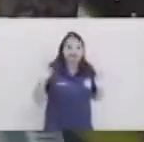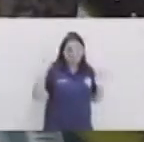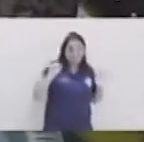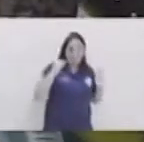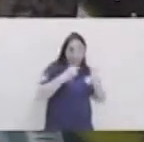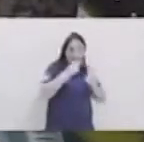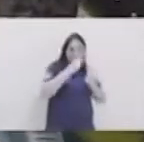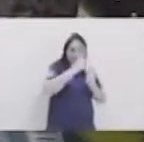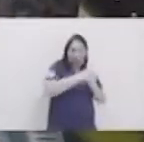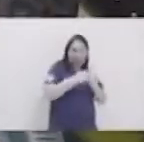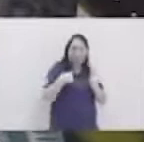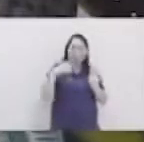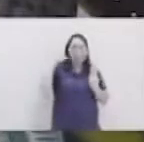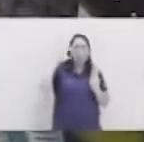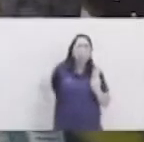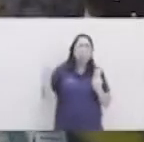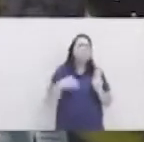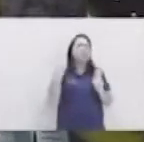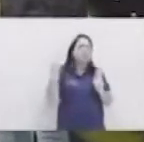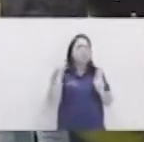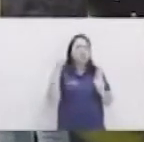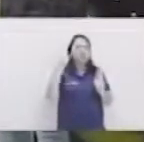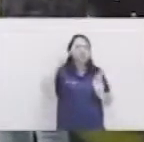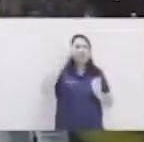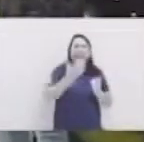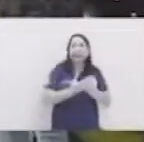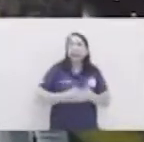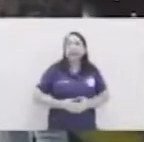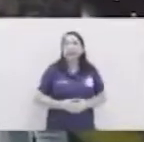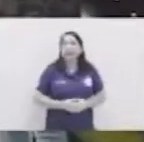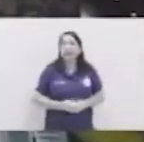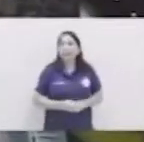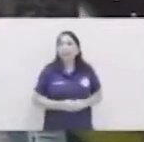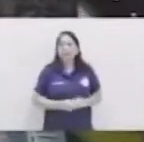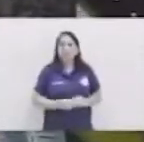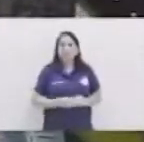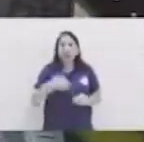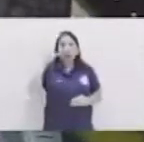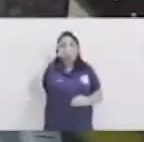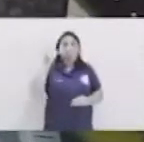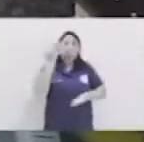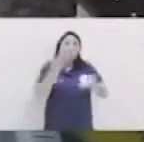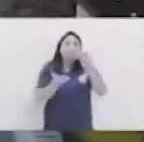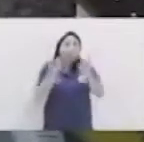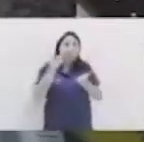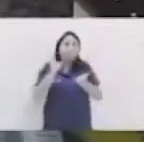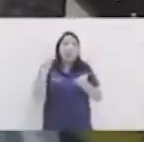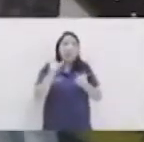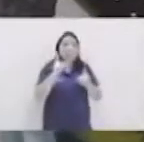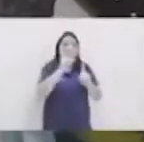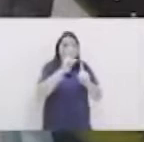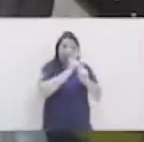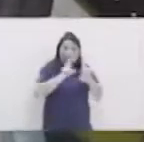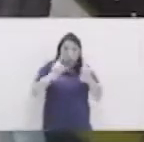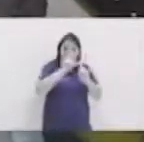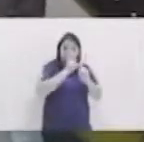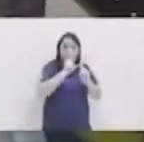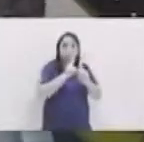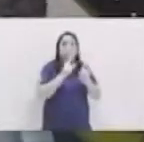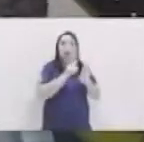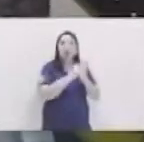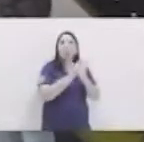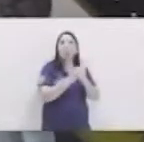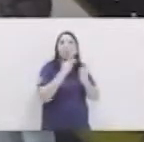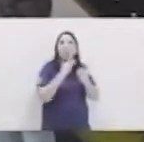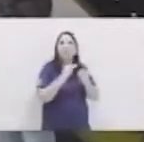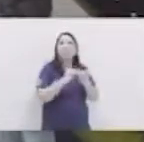anónimas? Bueno, seguramente porque es un mensaje generalizado, por decirlo así, no es directamente